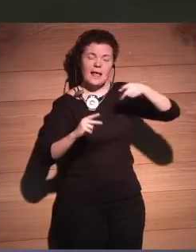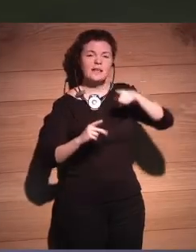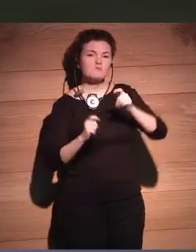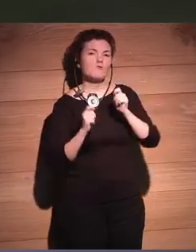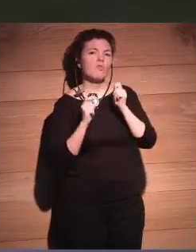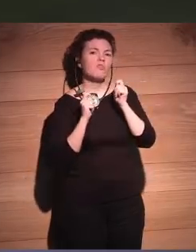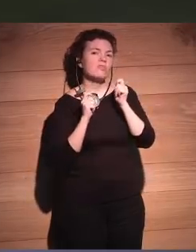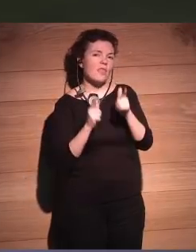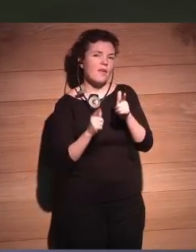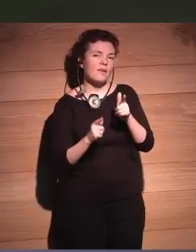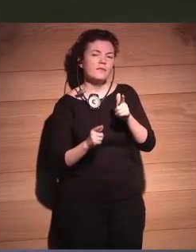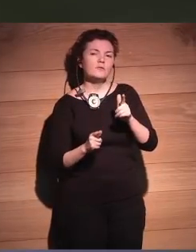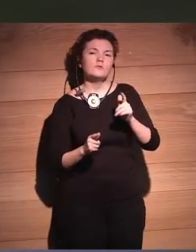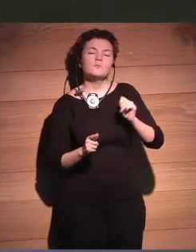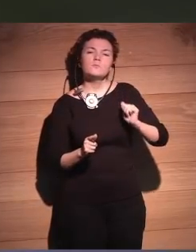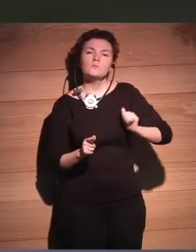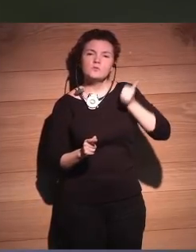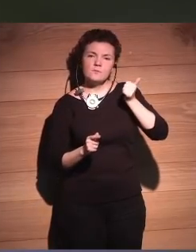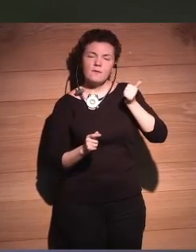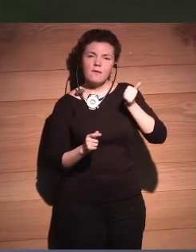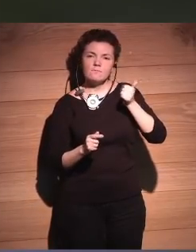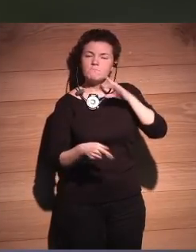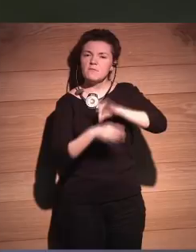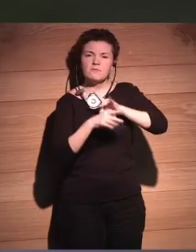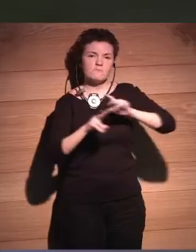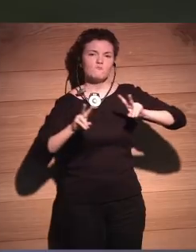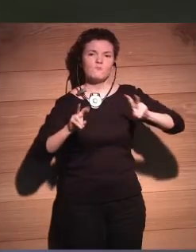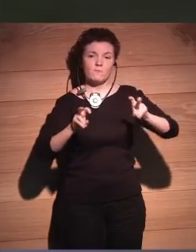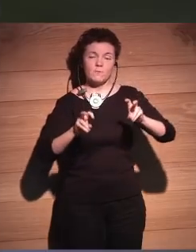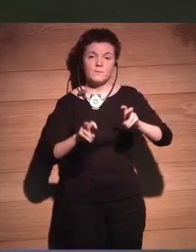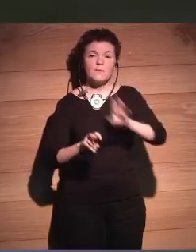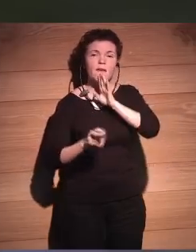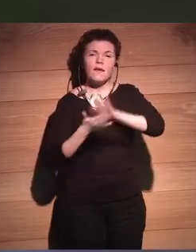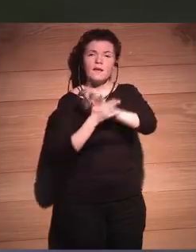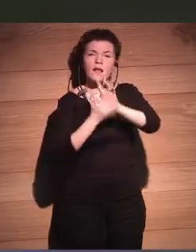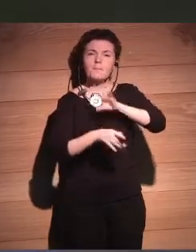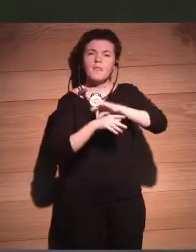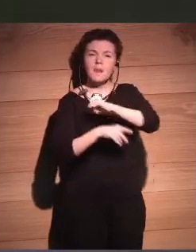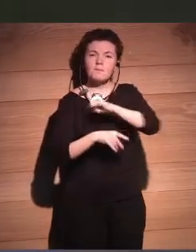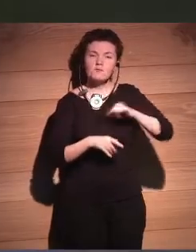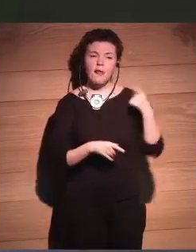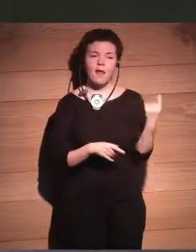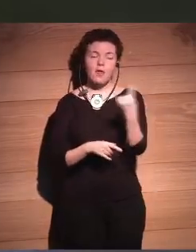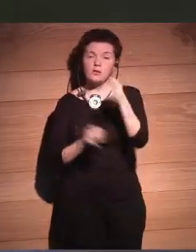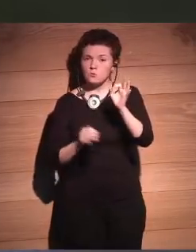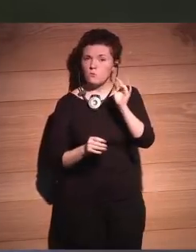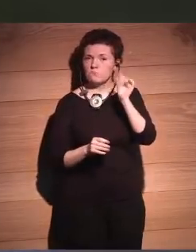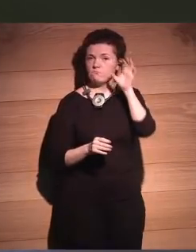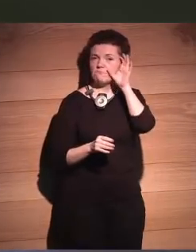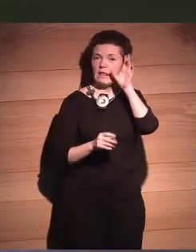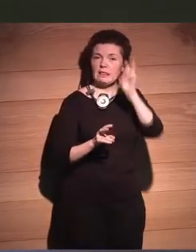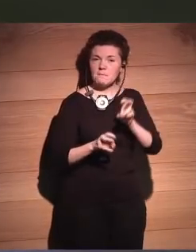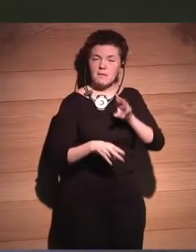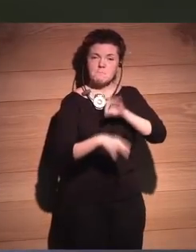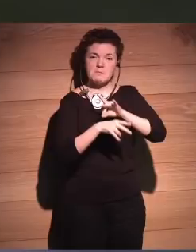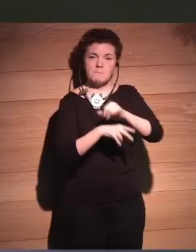abre realmente una nueva medicina. Porque cuando hablábamos de medicina personalizada, seguro que habéis escuchado el